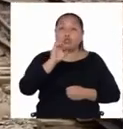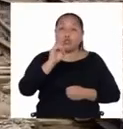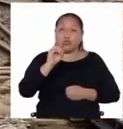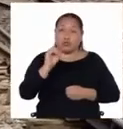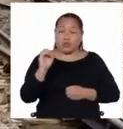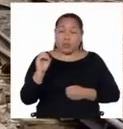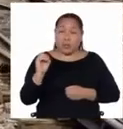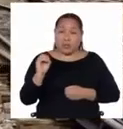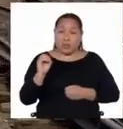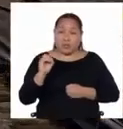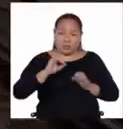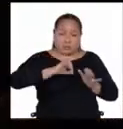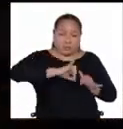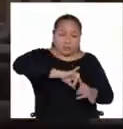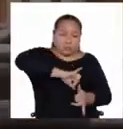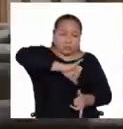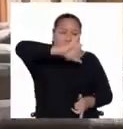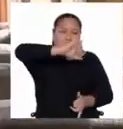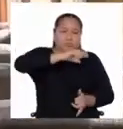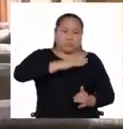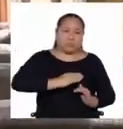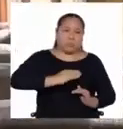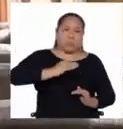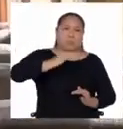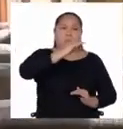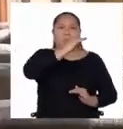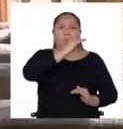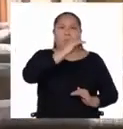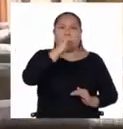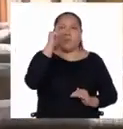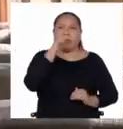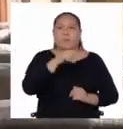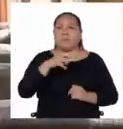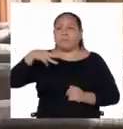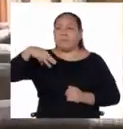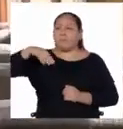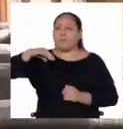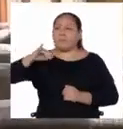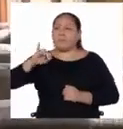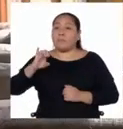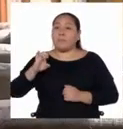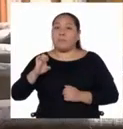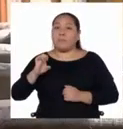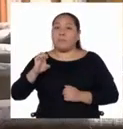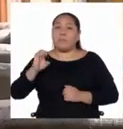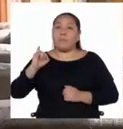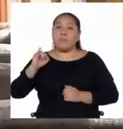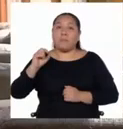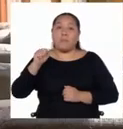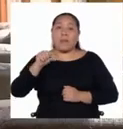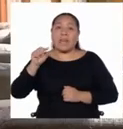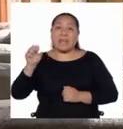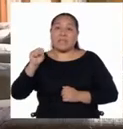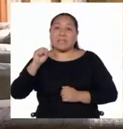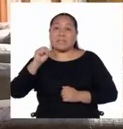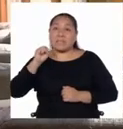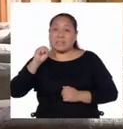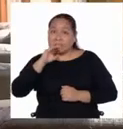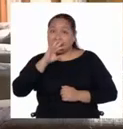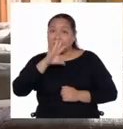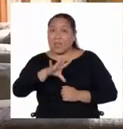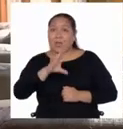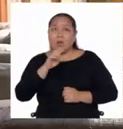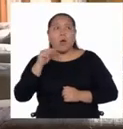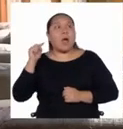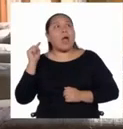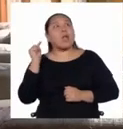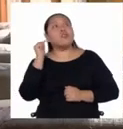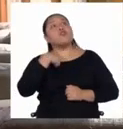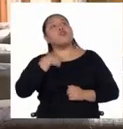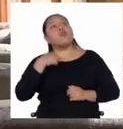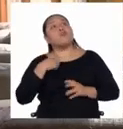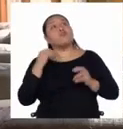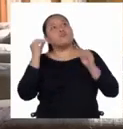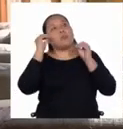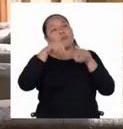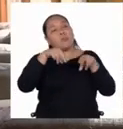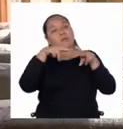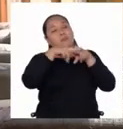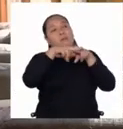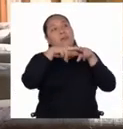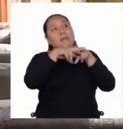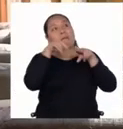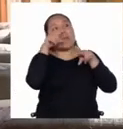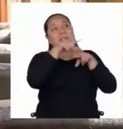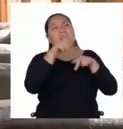sobre el nivel del mar. Se cuenta que Meix dijo: colocaré rieles allí donde solo caminan las llamas. Y al